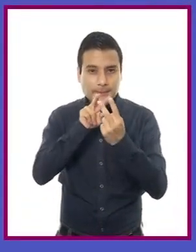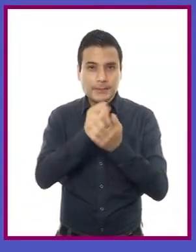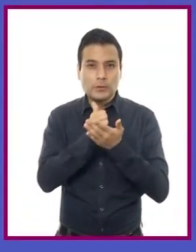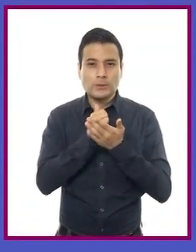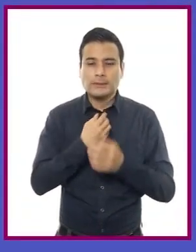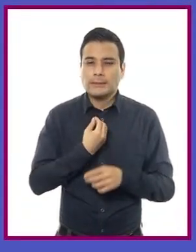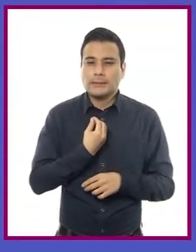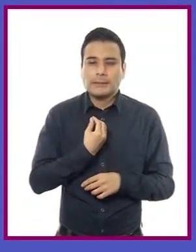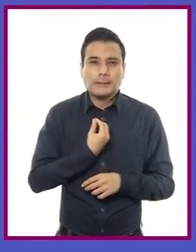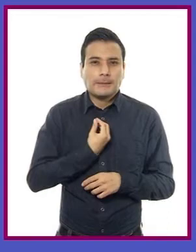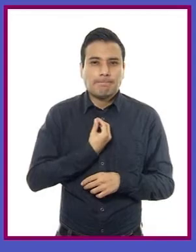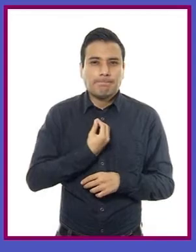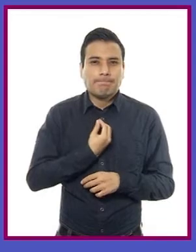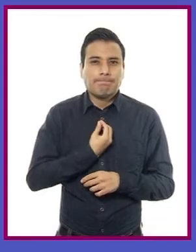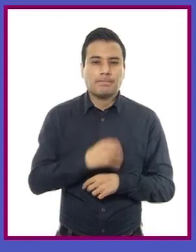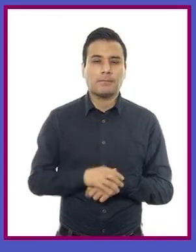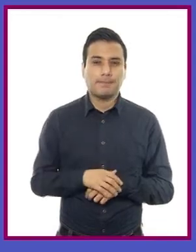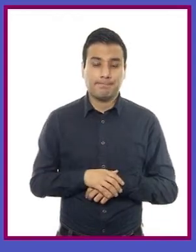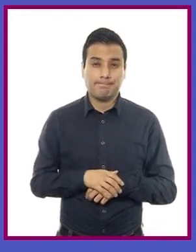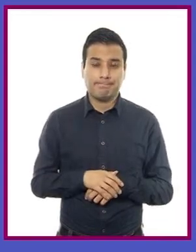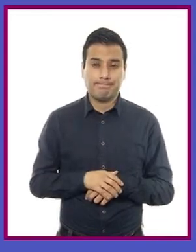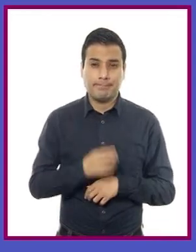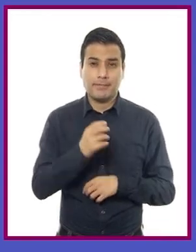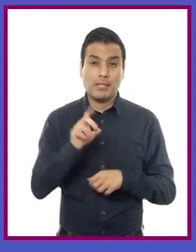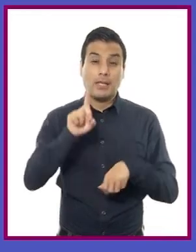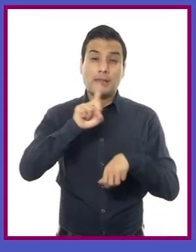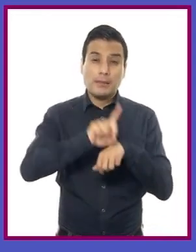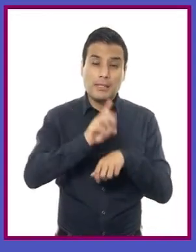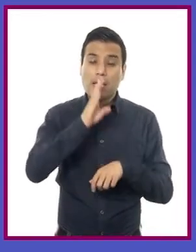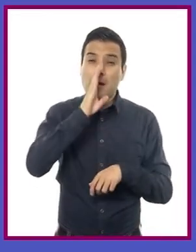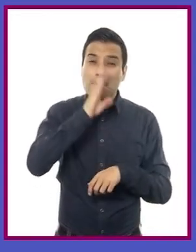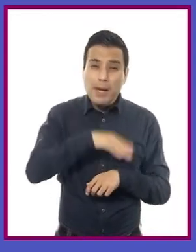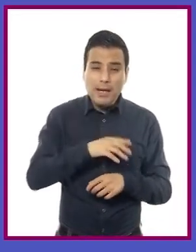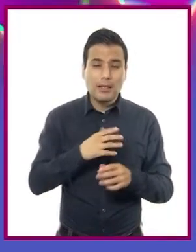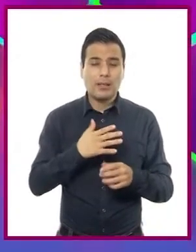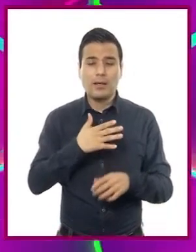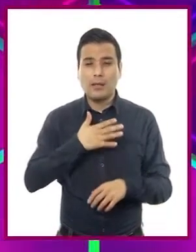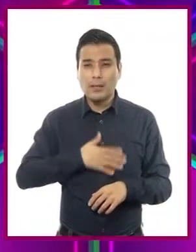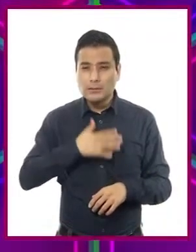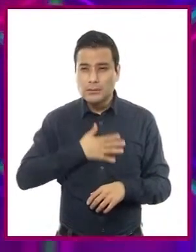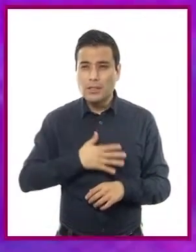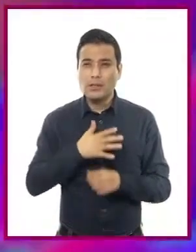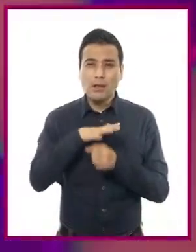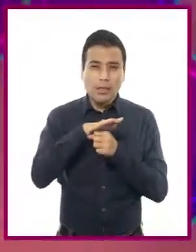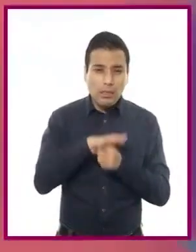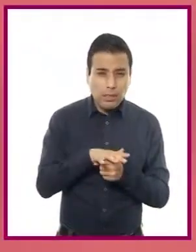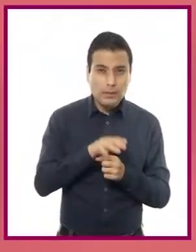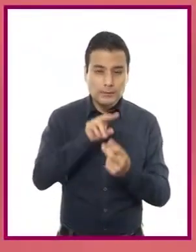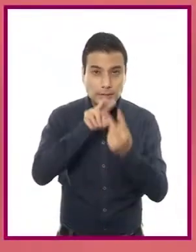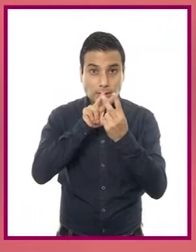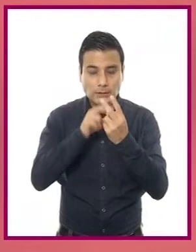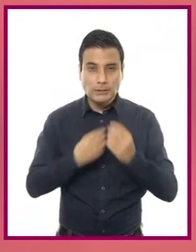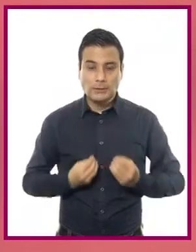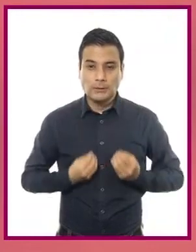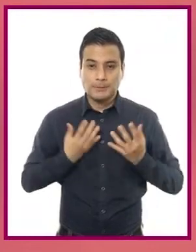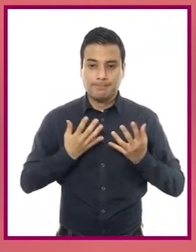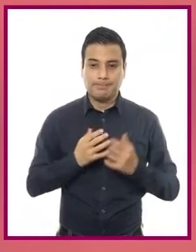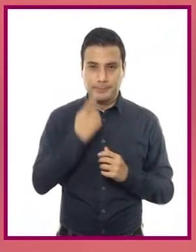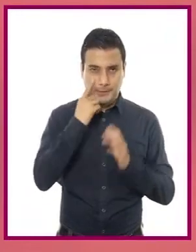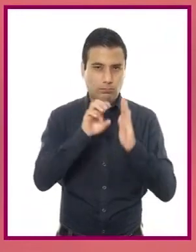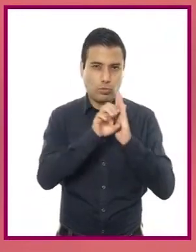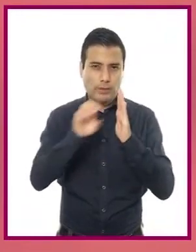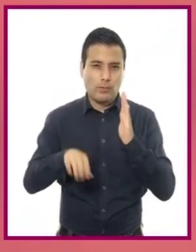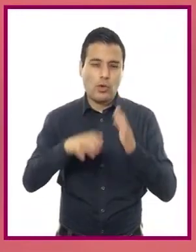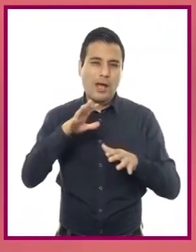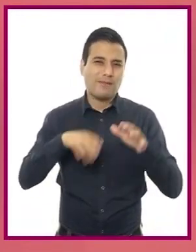sobrellevar una mala jornada, que puede ser cansada y estresante. Es verdad. Por ejemplo, algunas